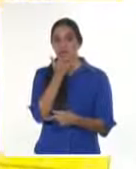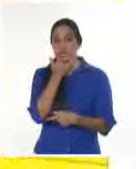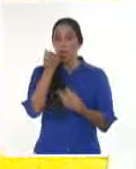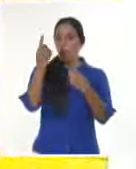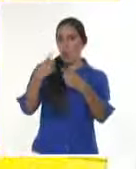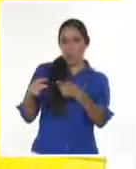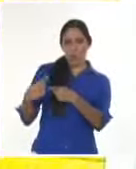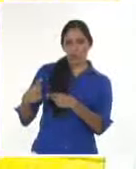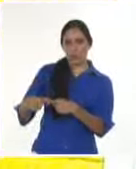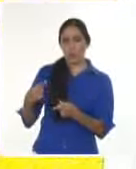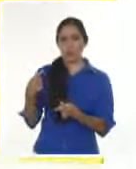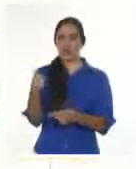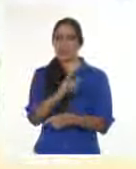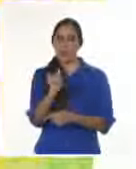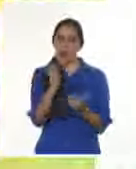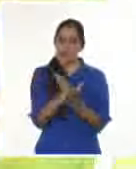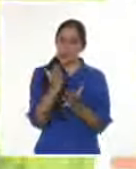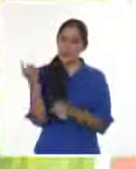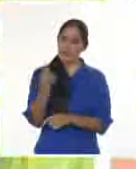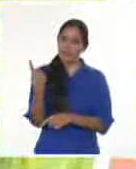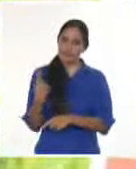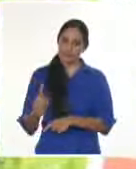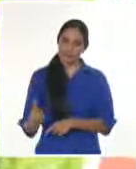los terremotos.